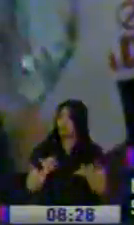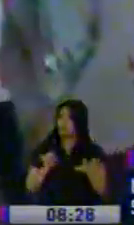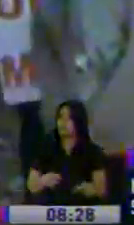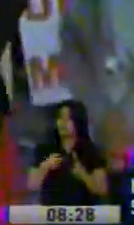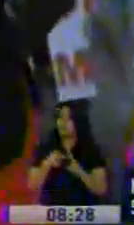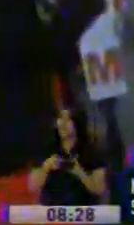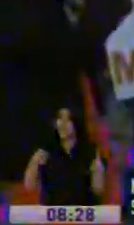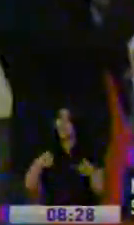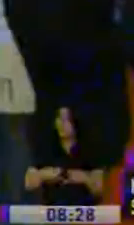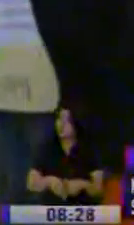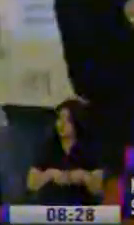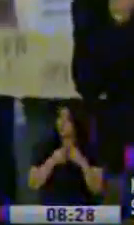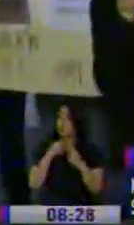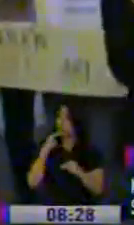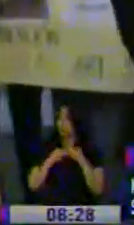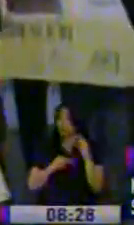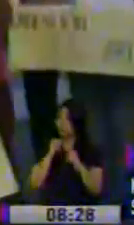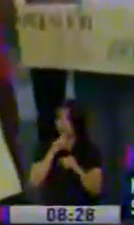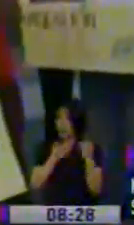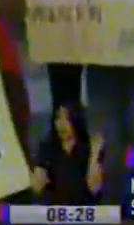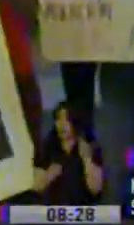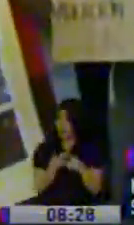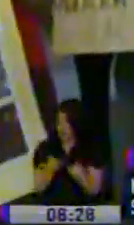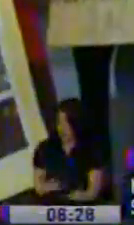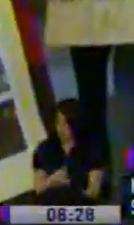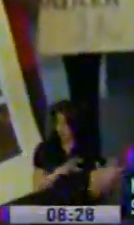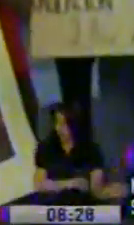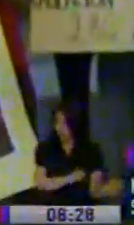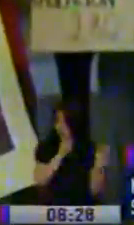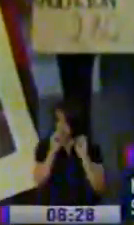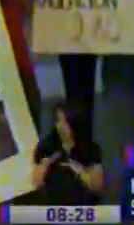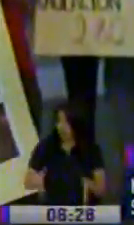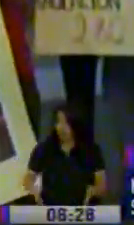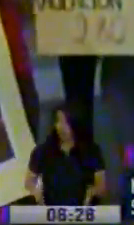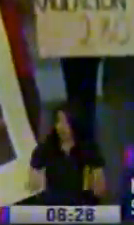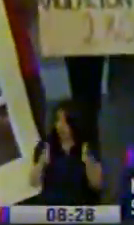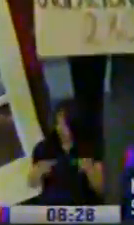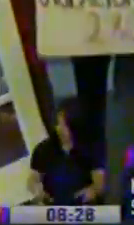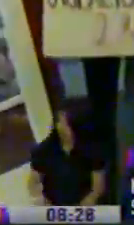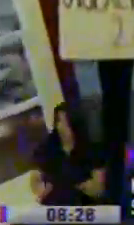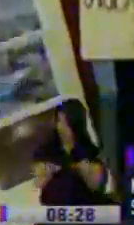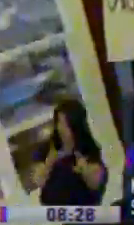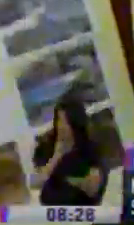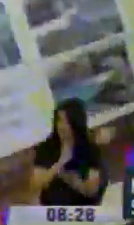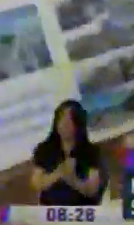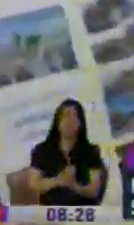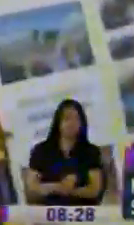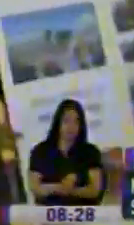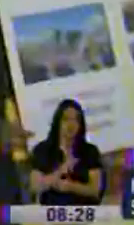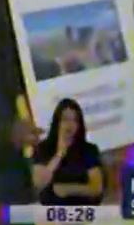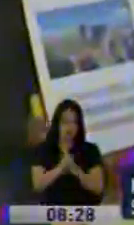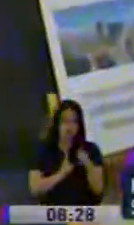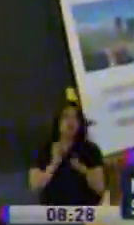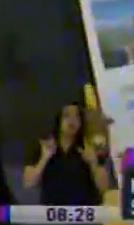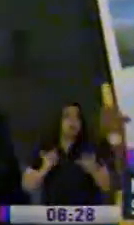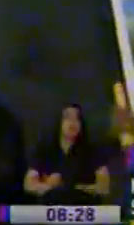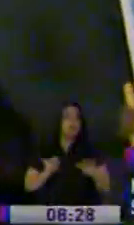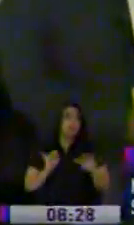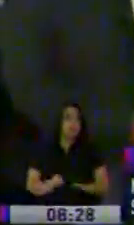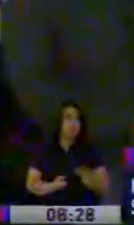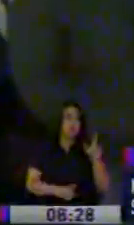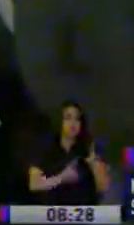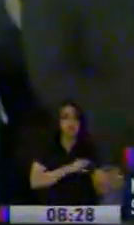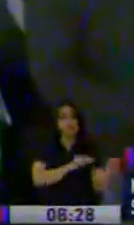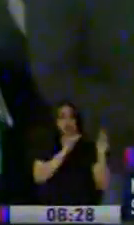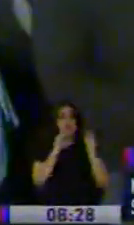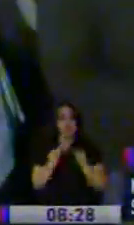se empezó a construir y desde que se trasladó todo a todos los comerciantes hacia allá. Así es, se trasladó a todos los comerciantes, uno dentro de la